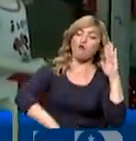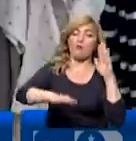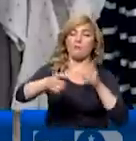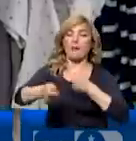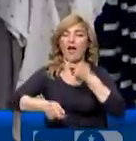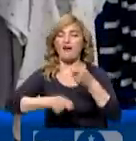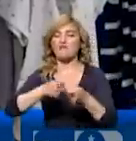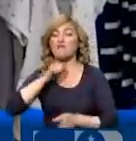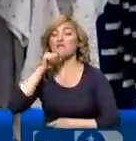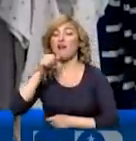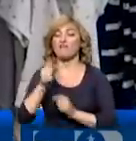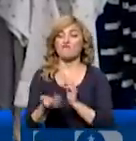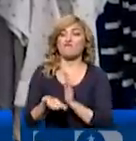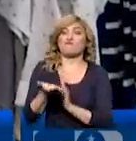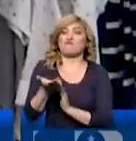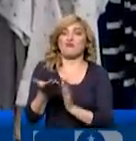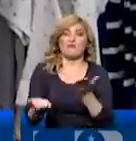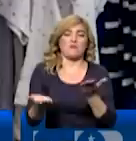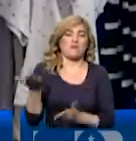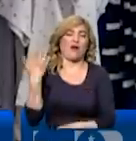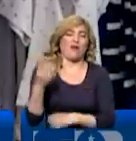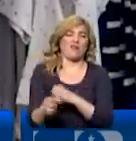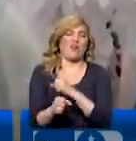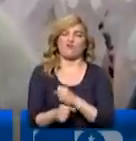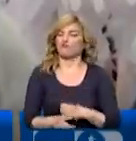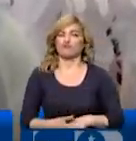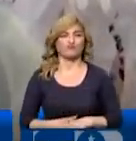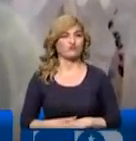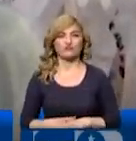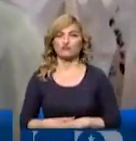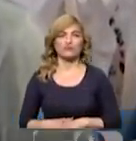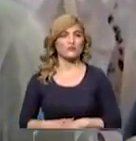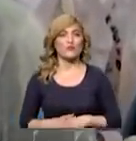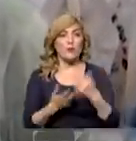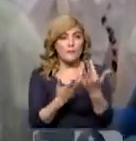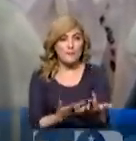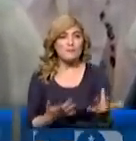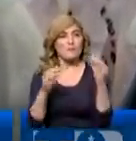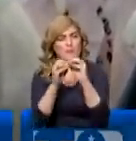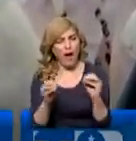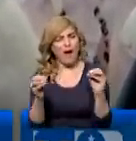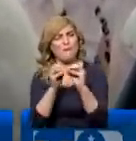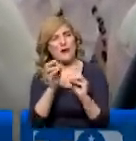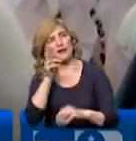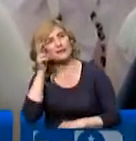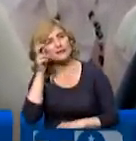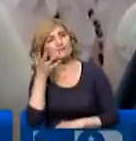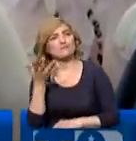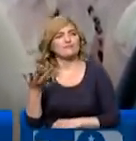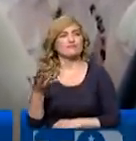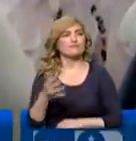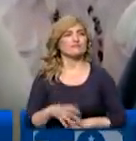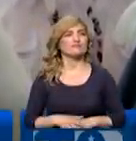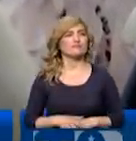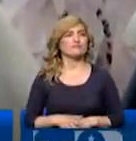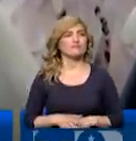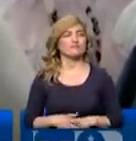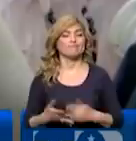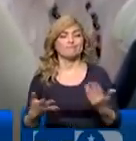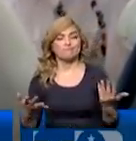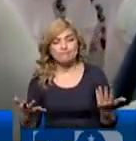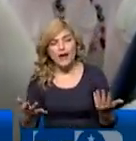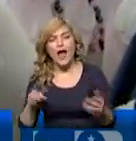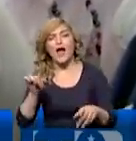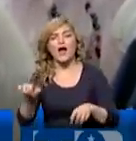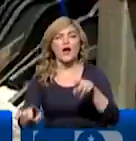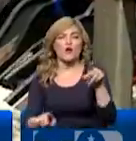ventas todavía no se comparan a las de años anteriores. Esperábamos más, pero es porque creo que todavía los papitos no han cobrado, las